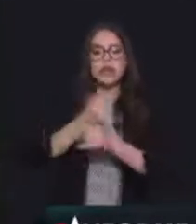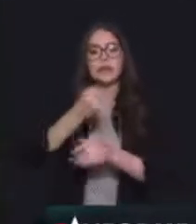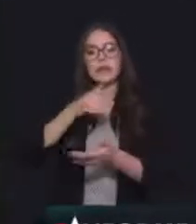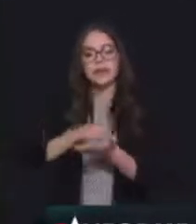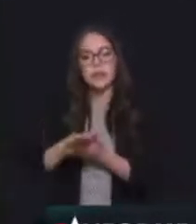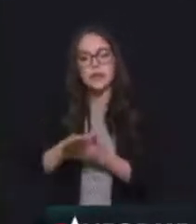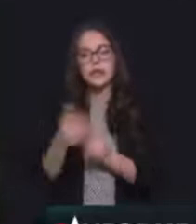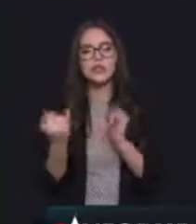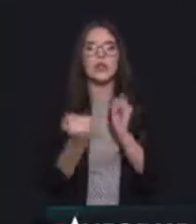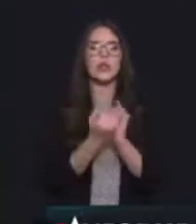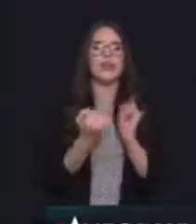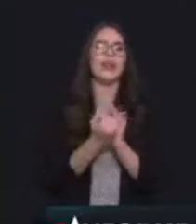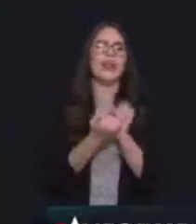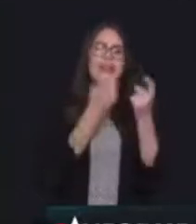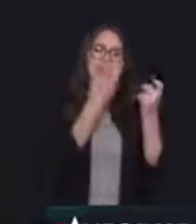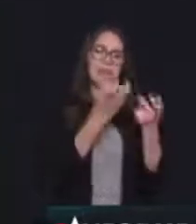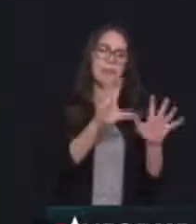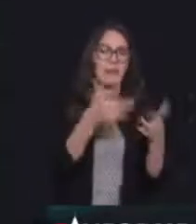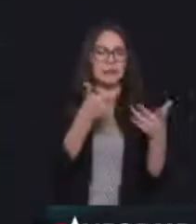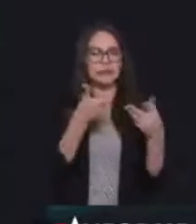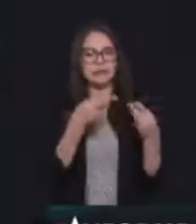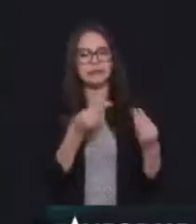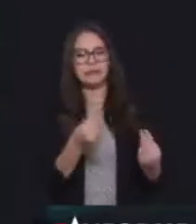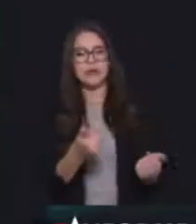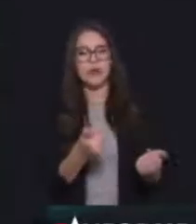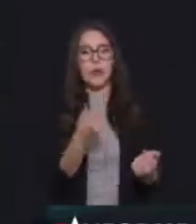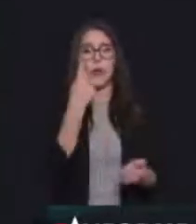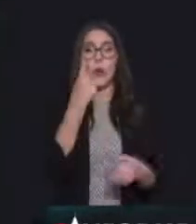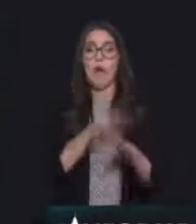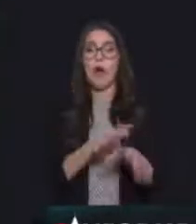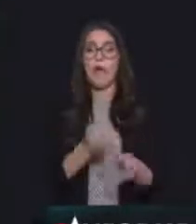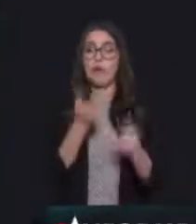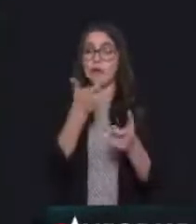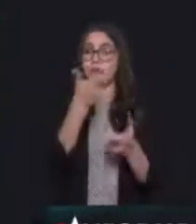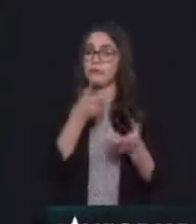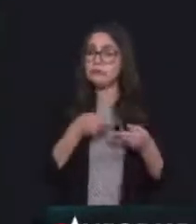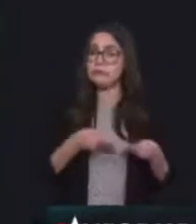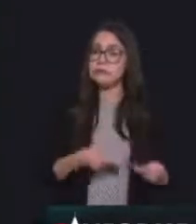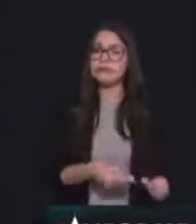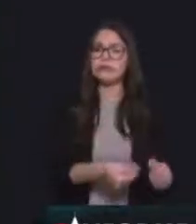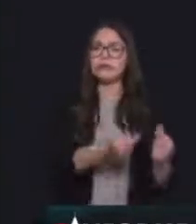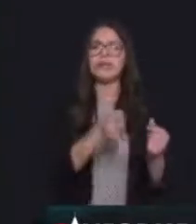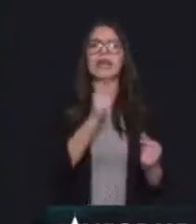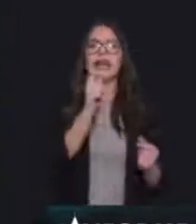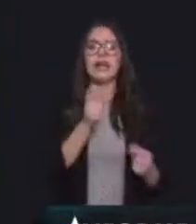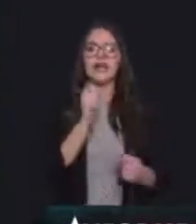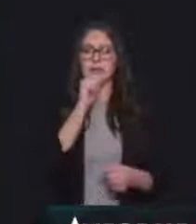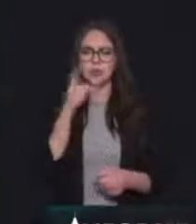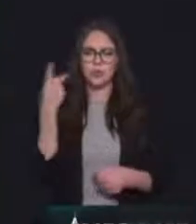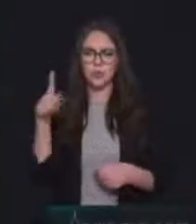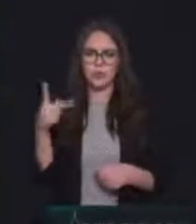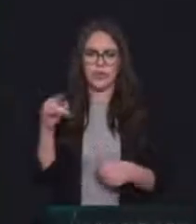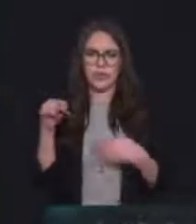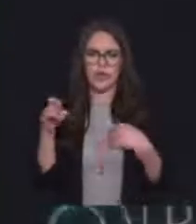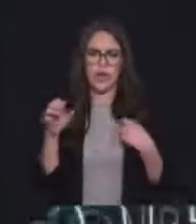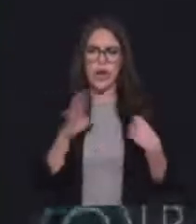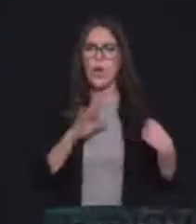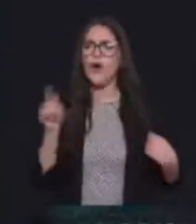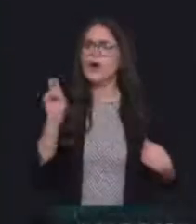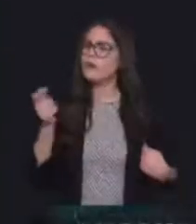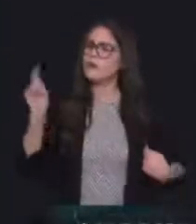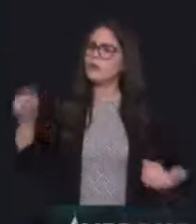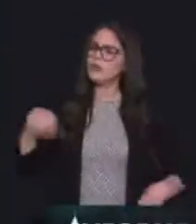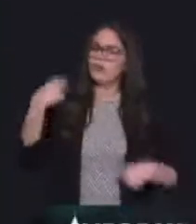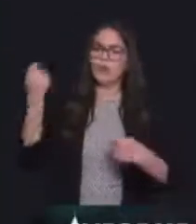boletas, etcétera. Pero el mayor gasto tiene que ver con el gasto corriente del propio INE y de lo que se otorga a los